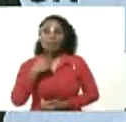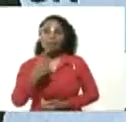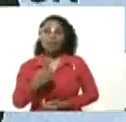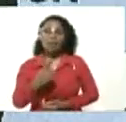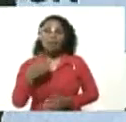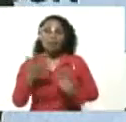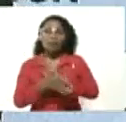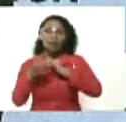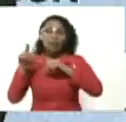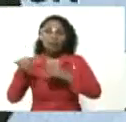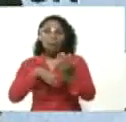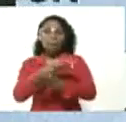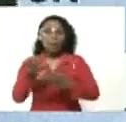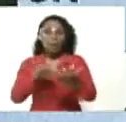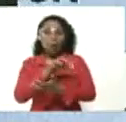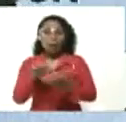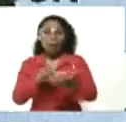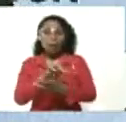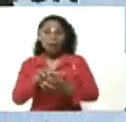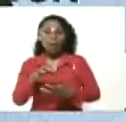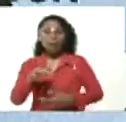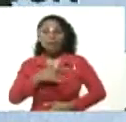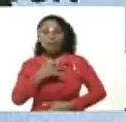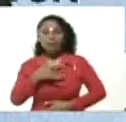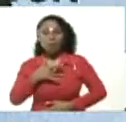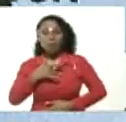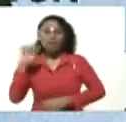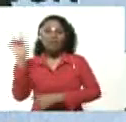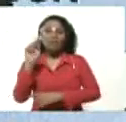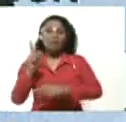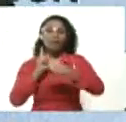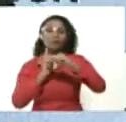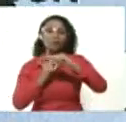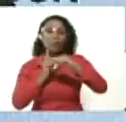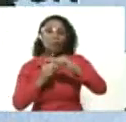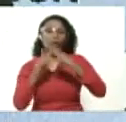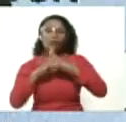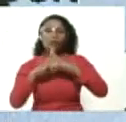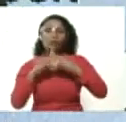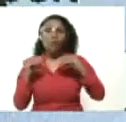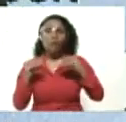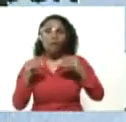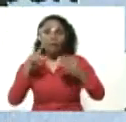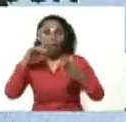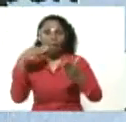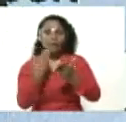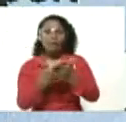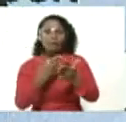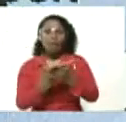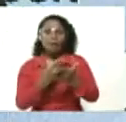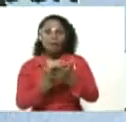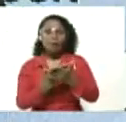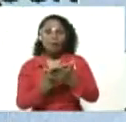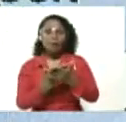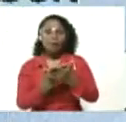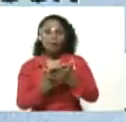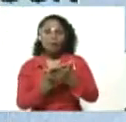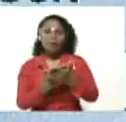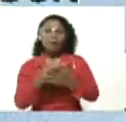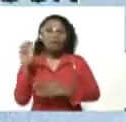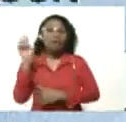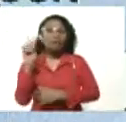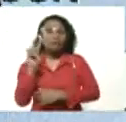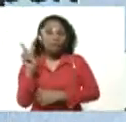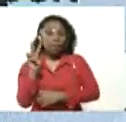de esta crisis de sentido, Venezuela ha sumado todas estas justificaciones. Venezuela ha sido